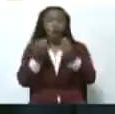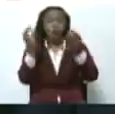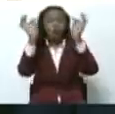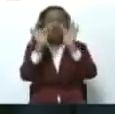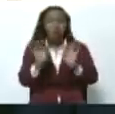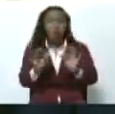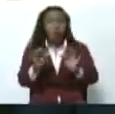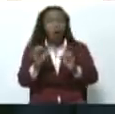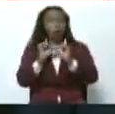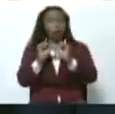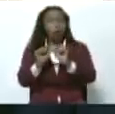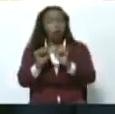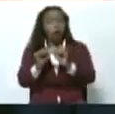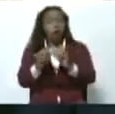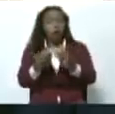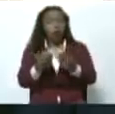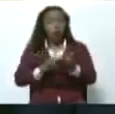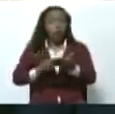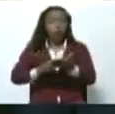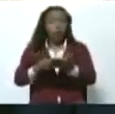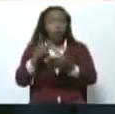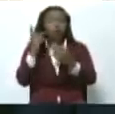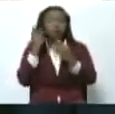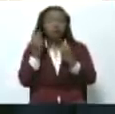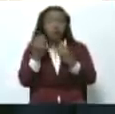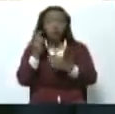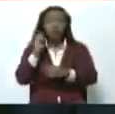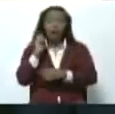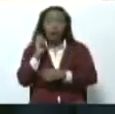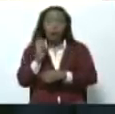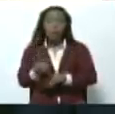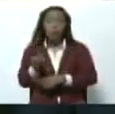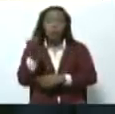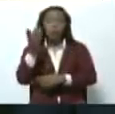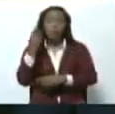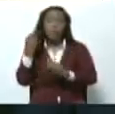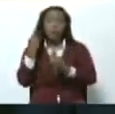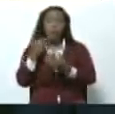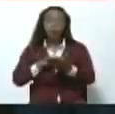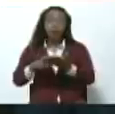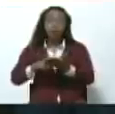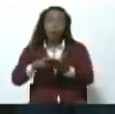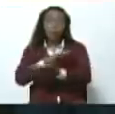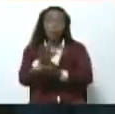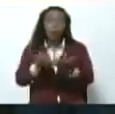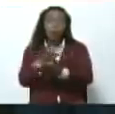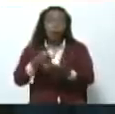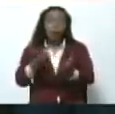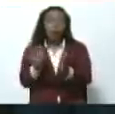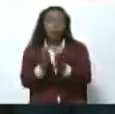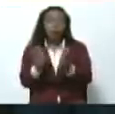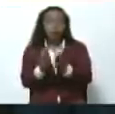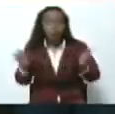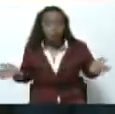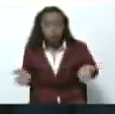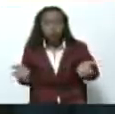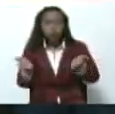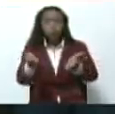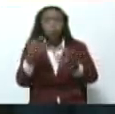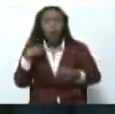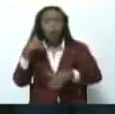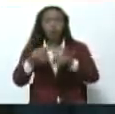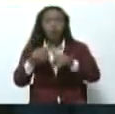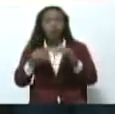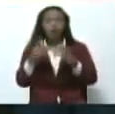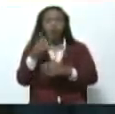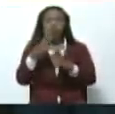mecanismo. Hay que seguirlo recuperando. Hay muchas tareas por delante para recuperar la motivación por el voto de todos los venezolanos, de todas